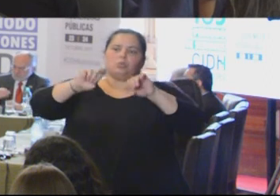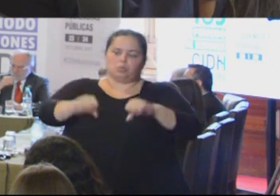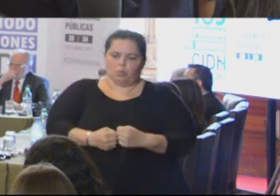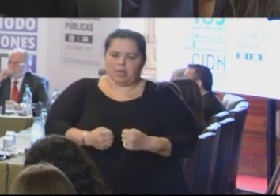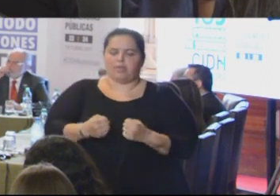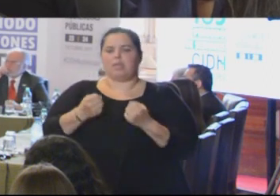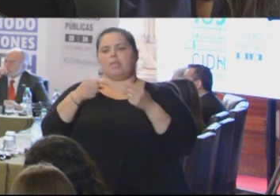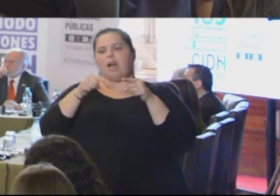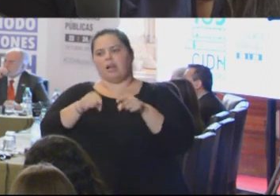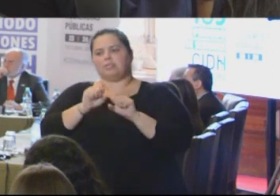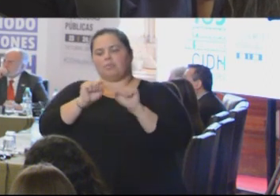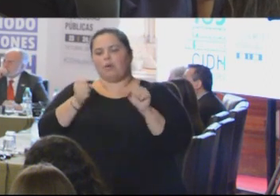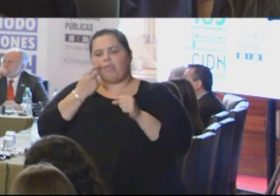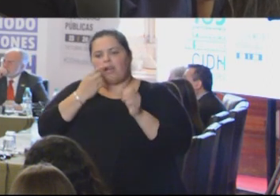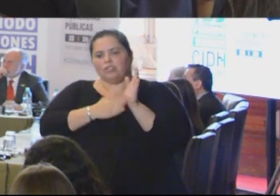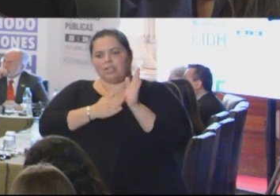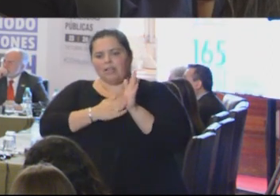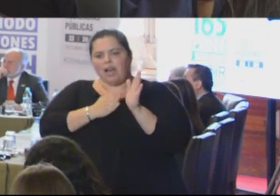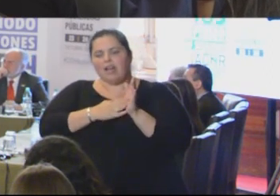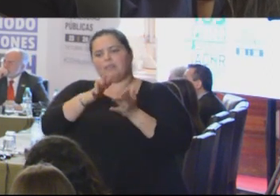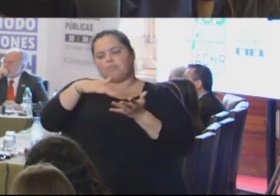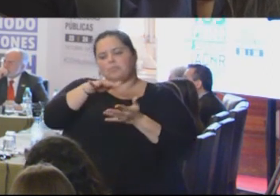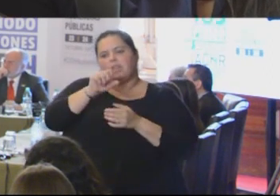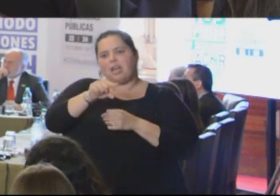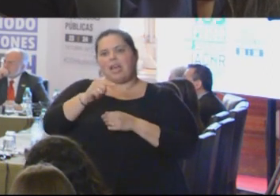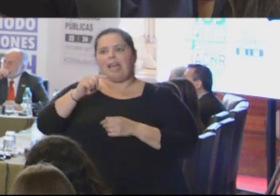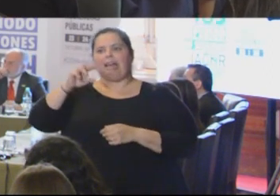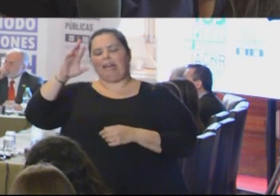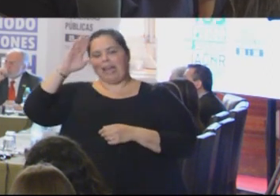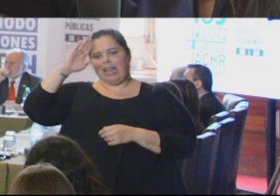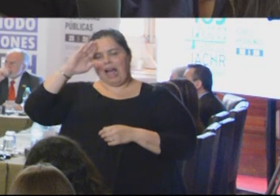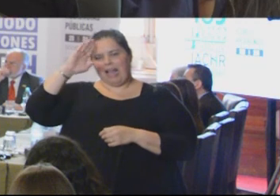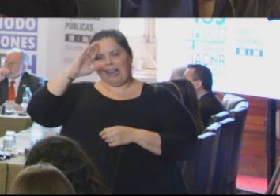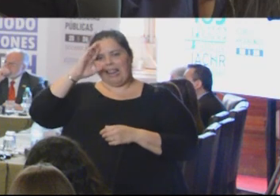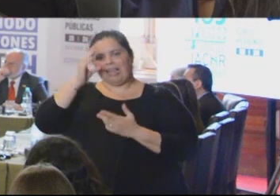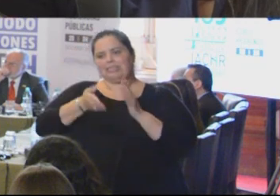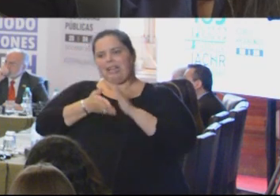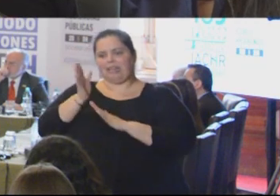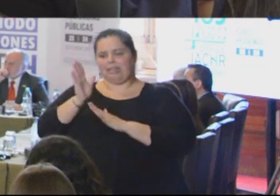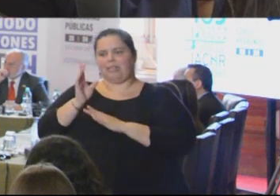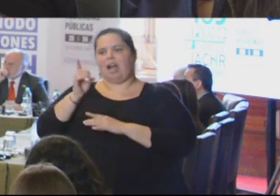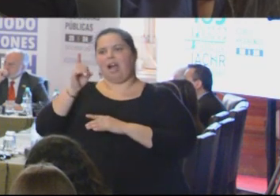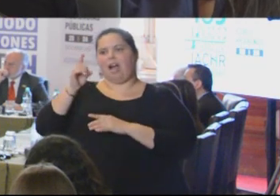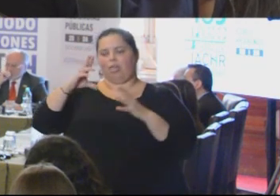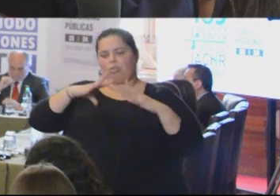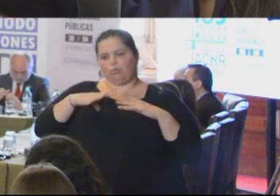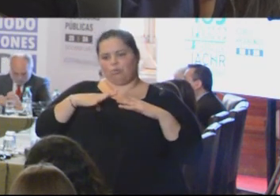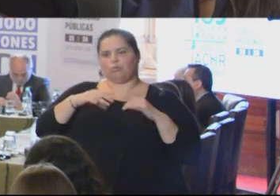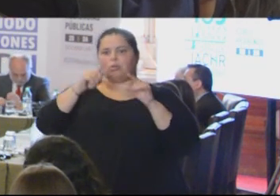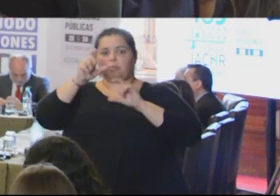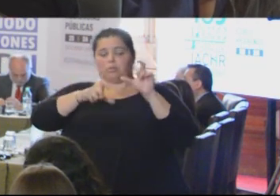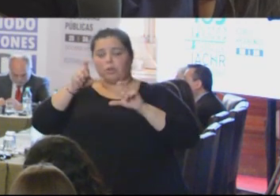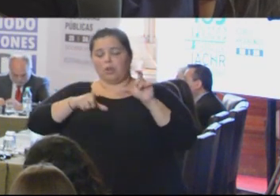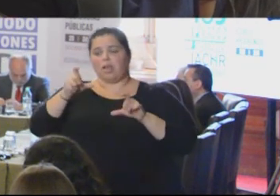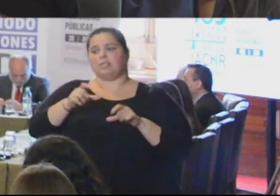constatarse en los casos de lo general retirado mario montoya uribe oscar gonzález peña ricardo bernal mendiola